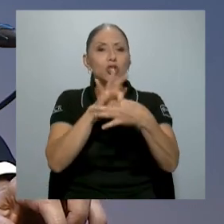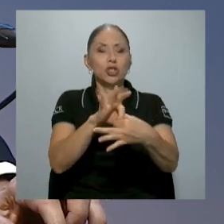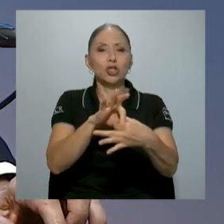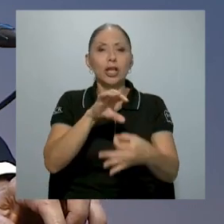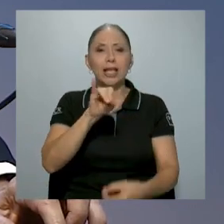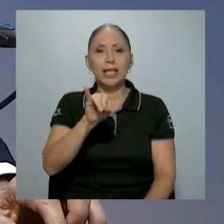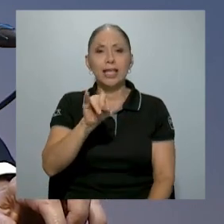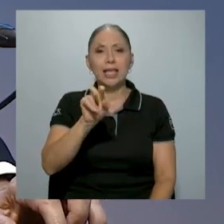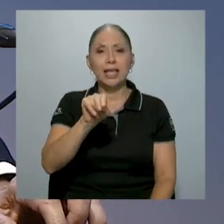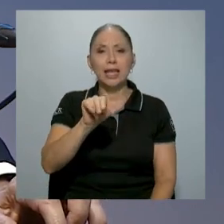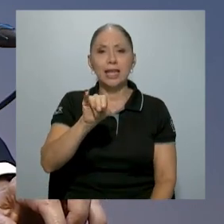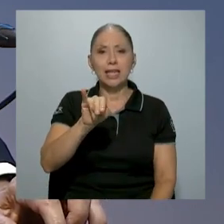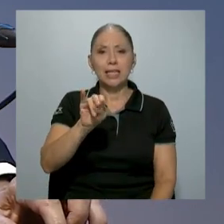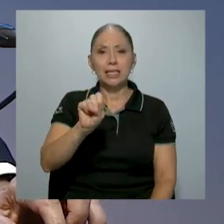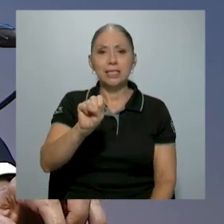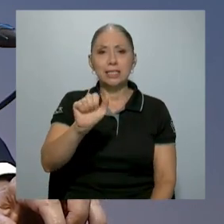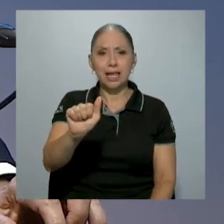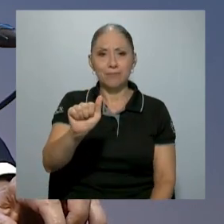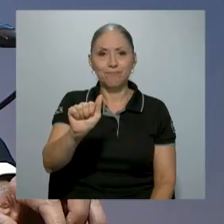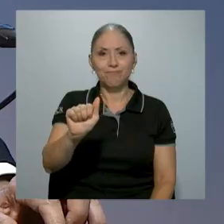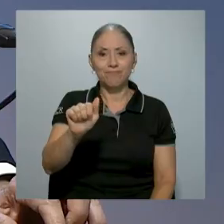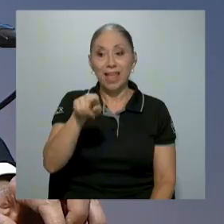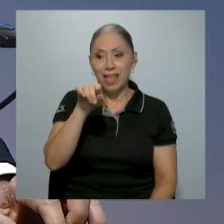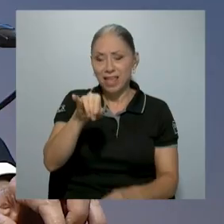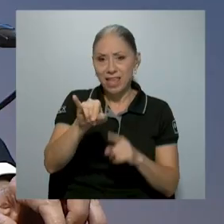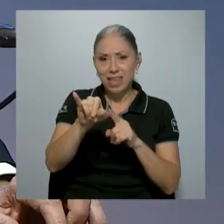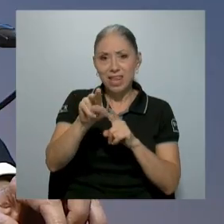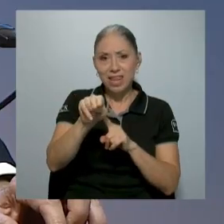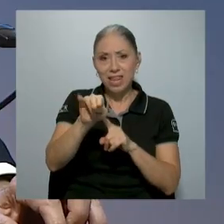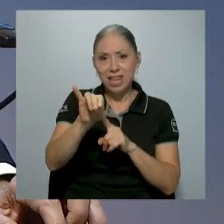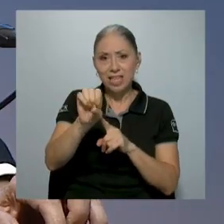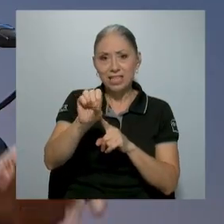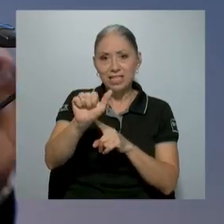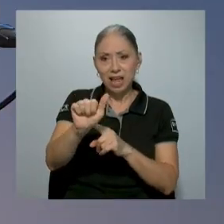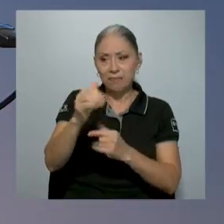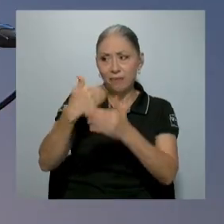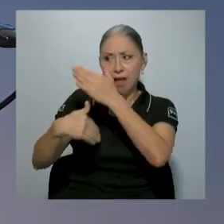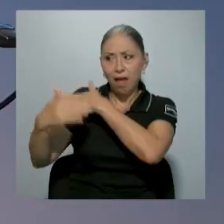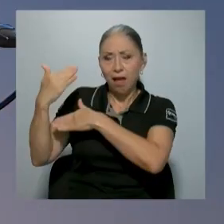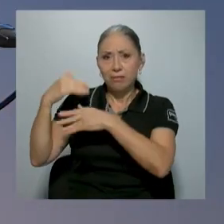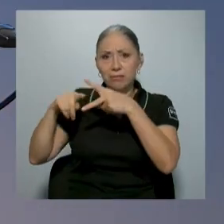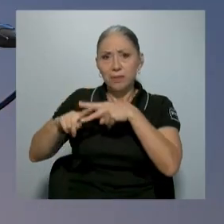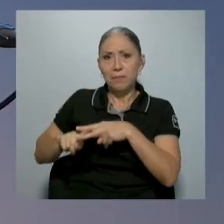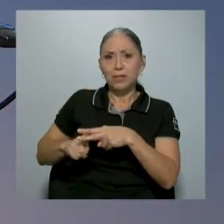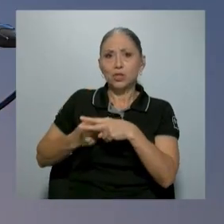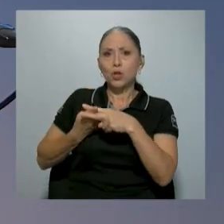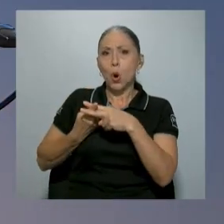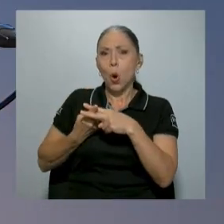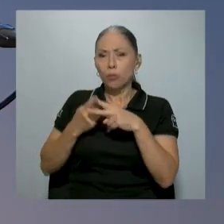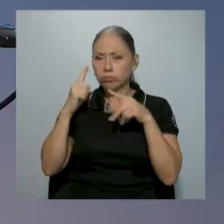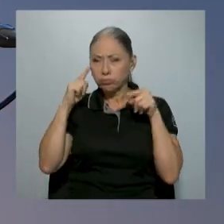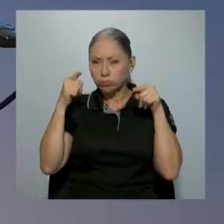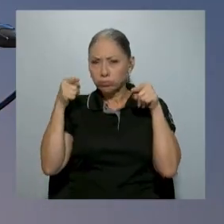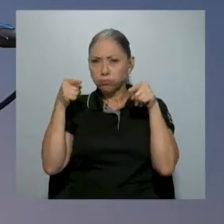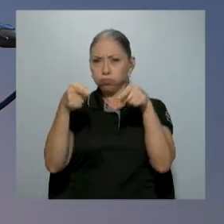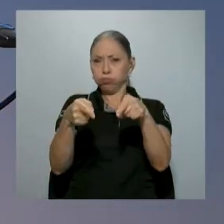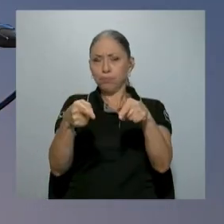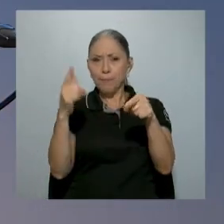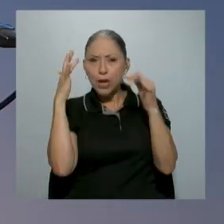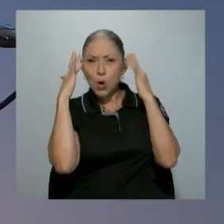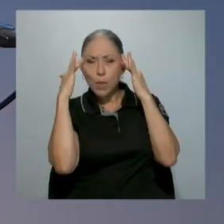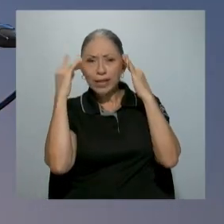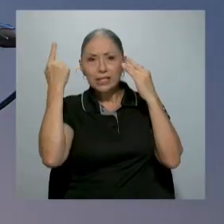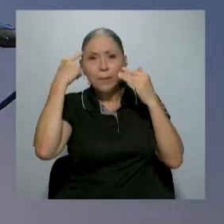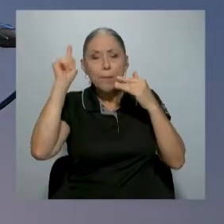el INISA, que empezó preocupándose por los niños desnutridos, esa fue, hasta donde yo entiendo, la primera tarea que